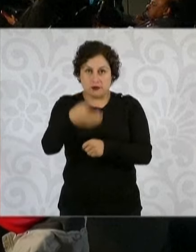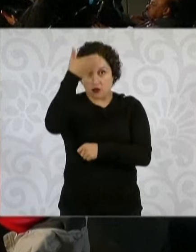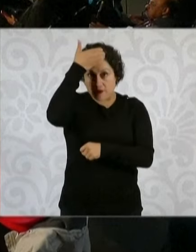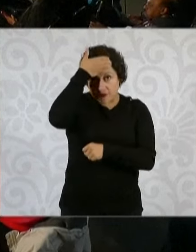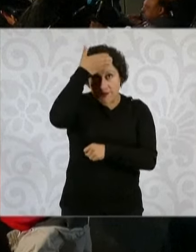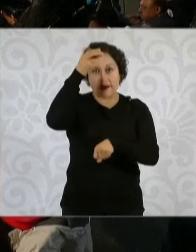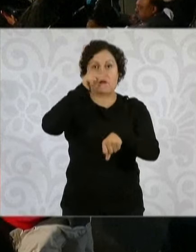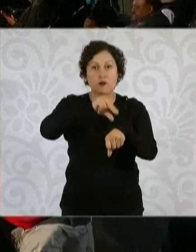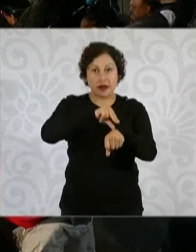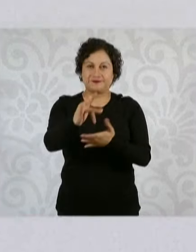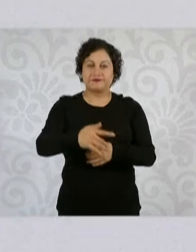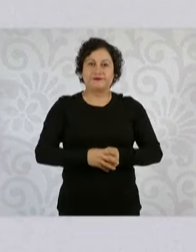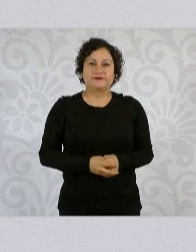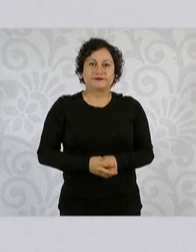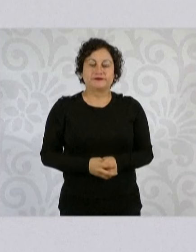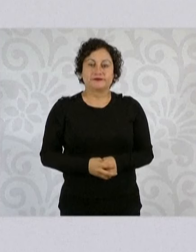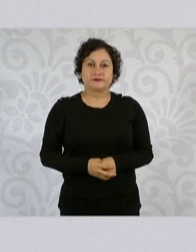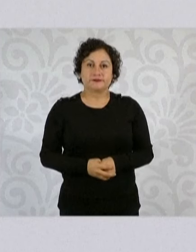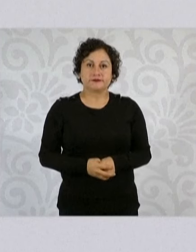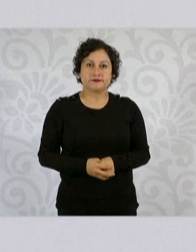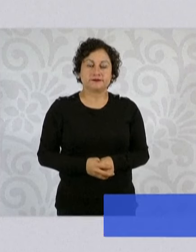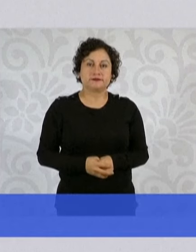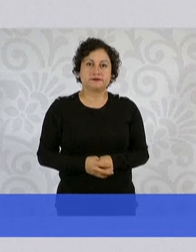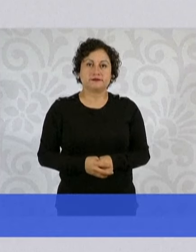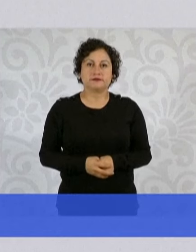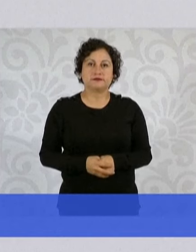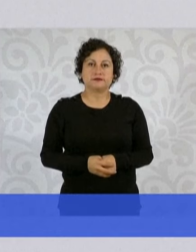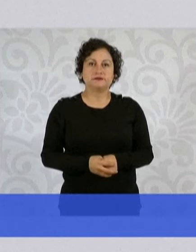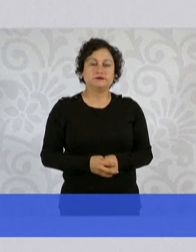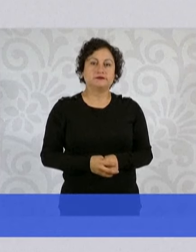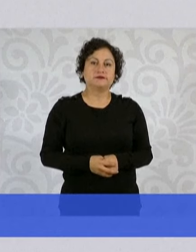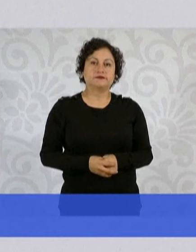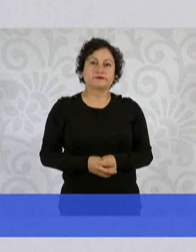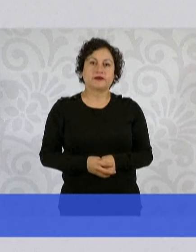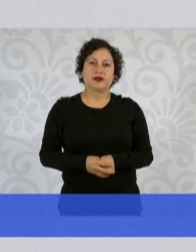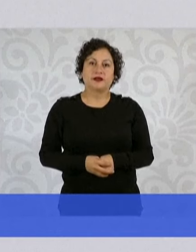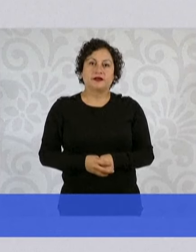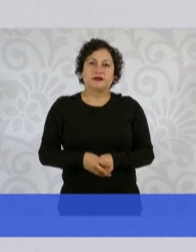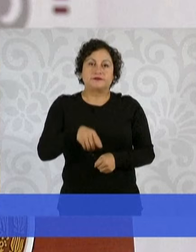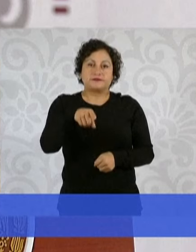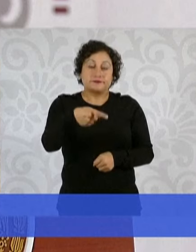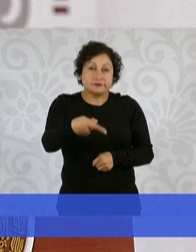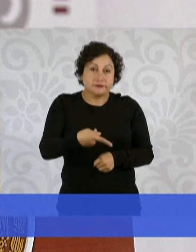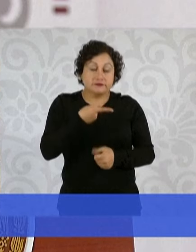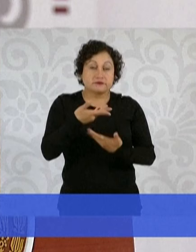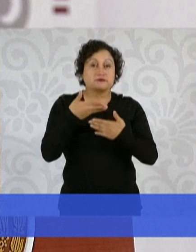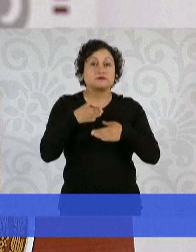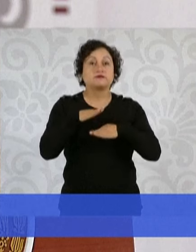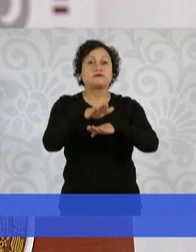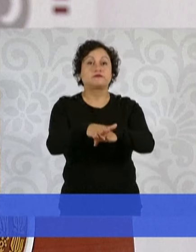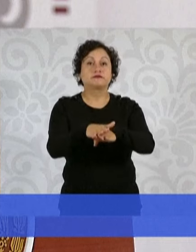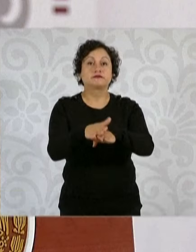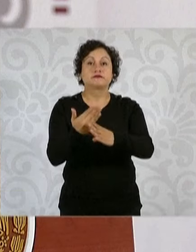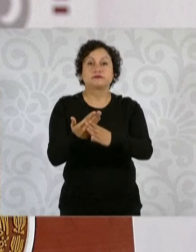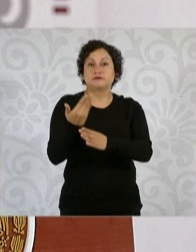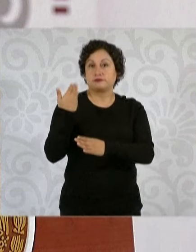alcalde fue decapitado sobre el lamentable suceso del